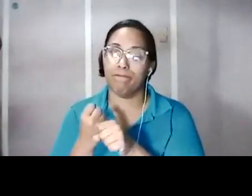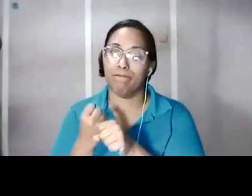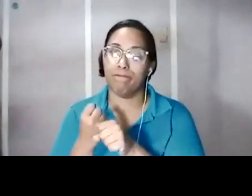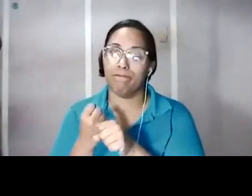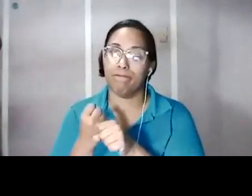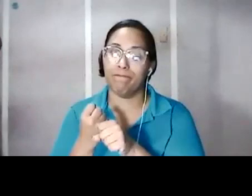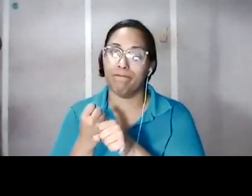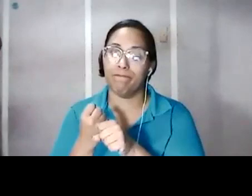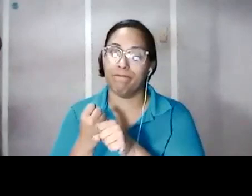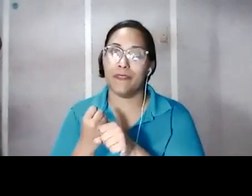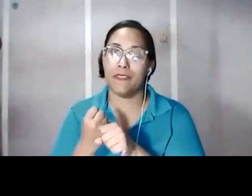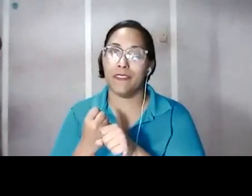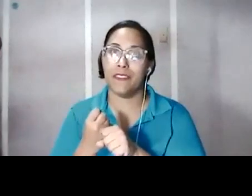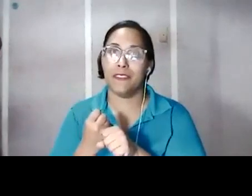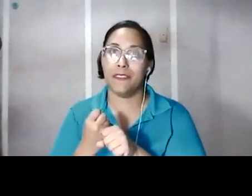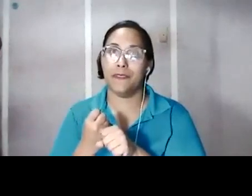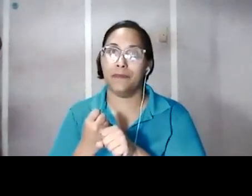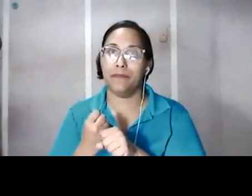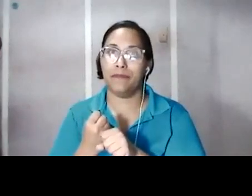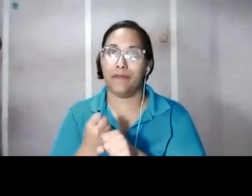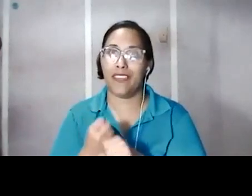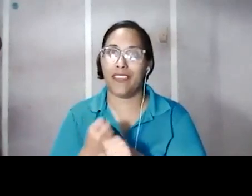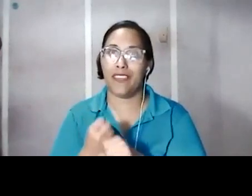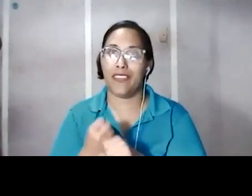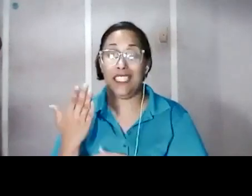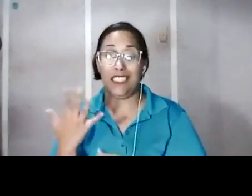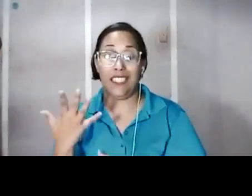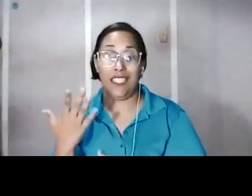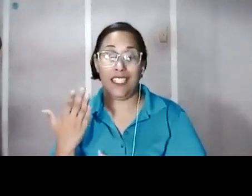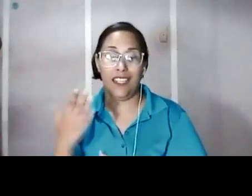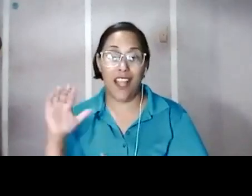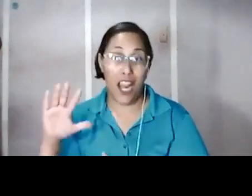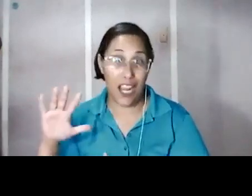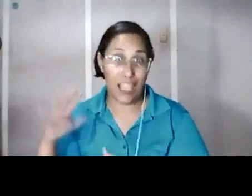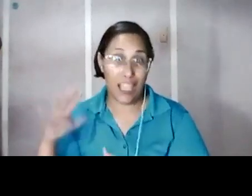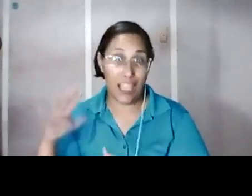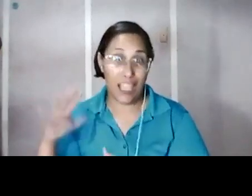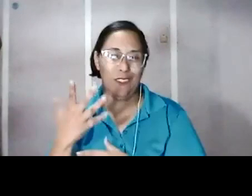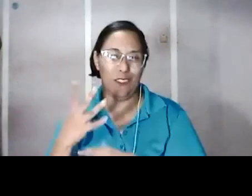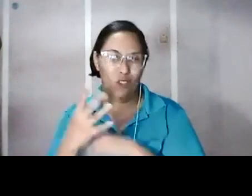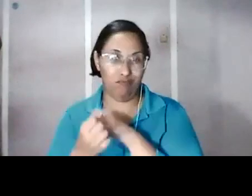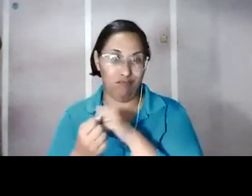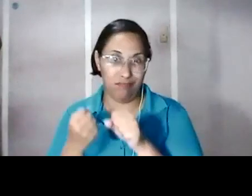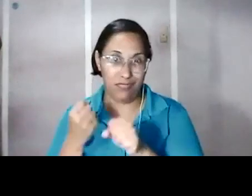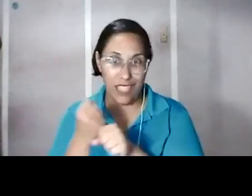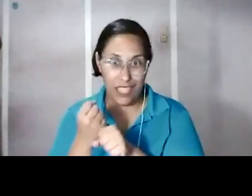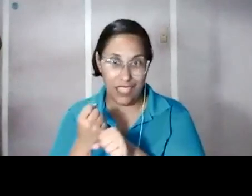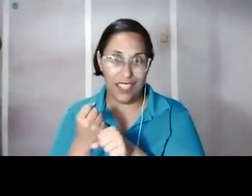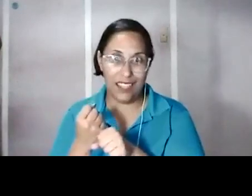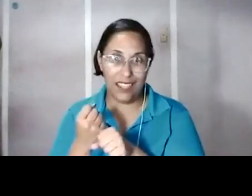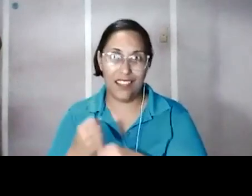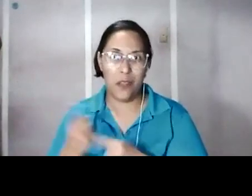para el 5º centenario, la fragata, y que vinieron los reyes